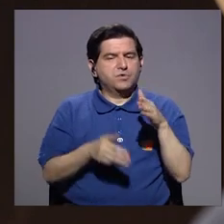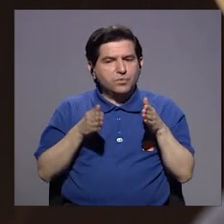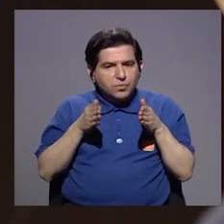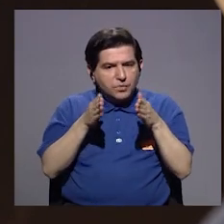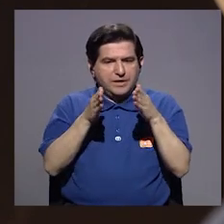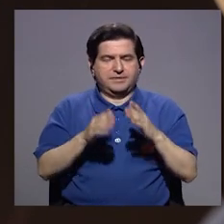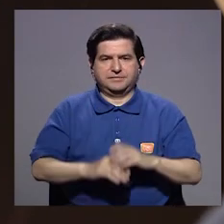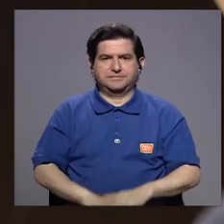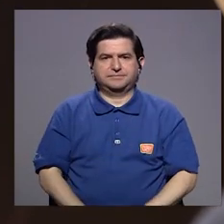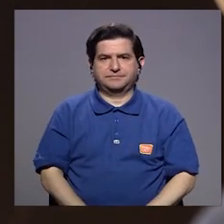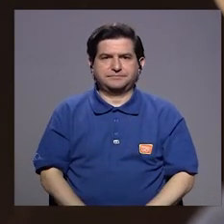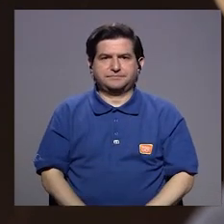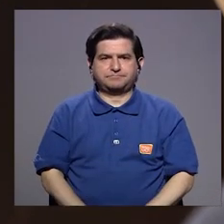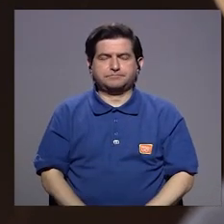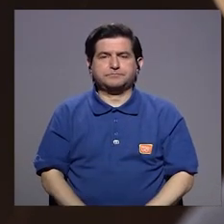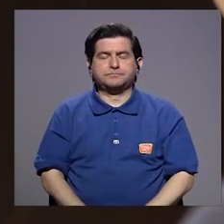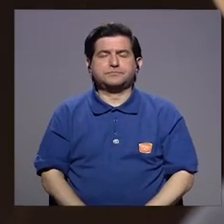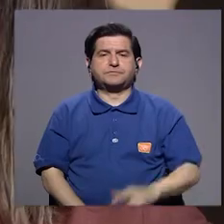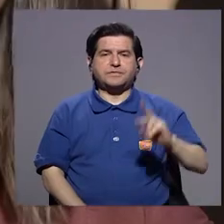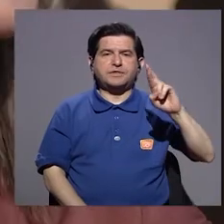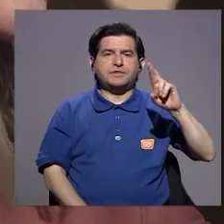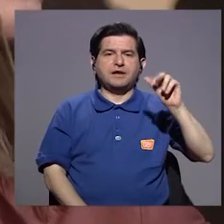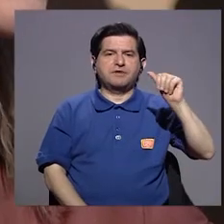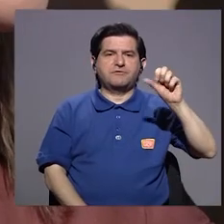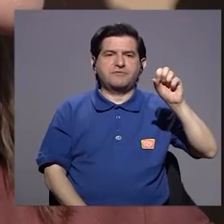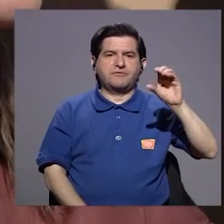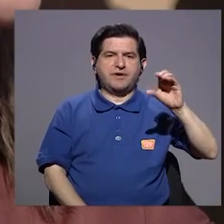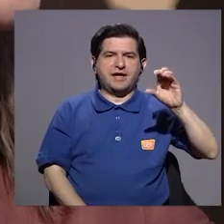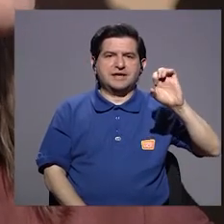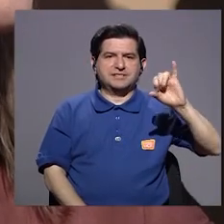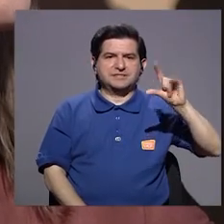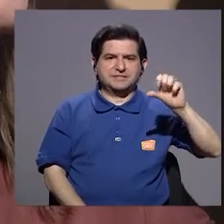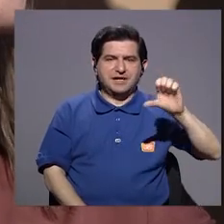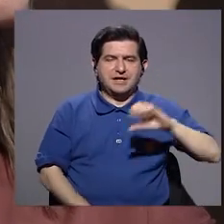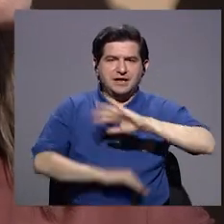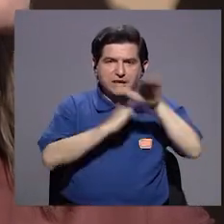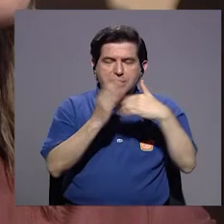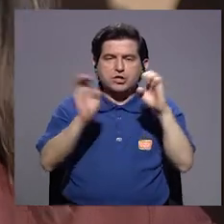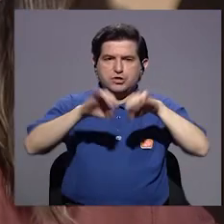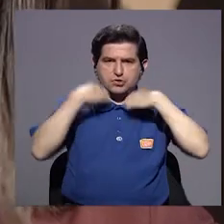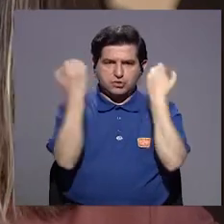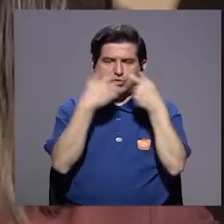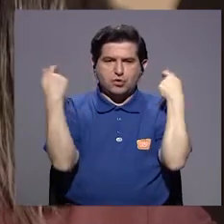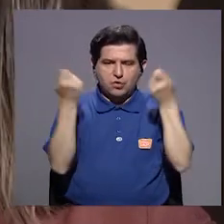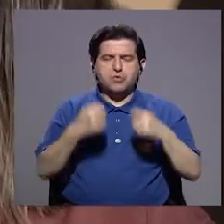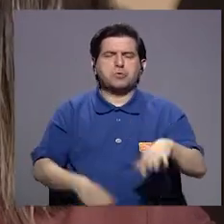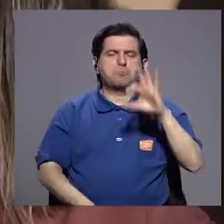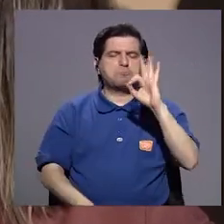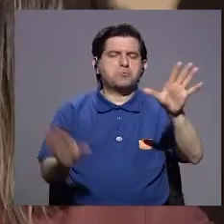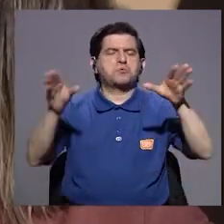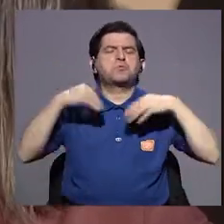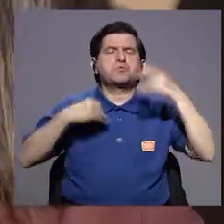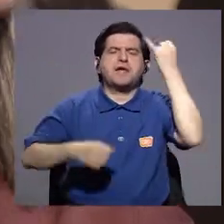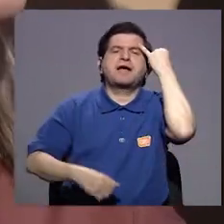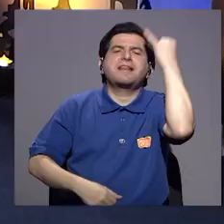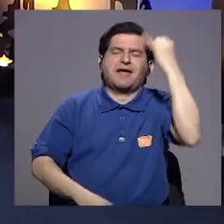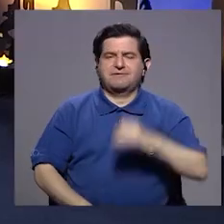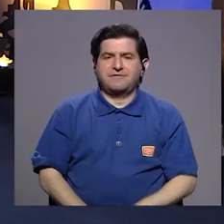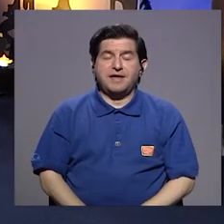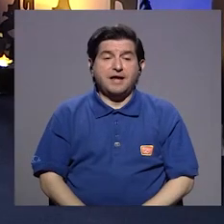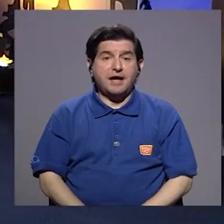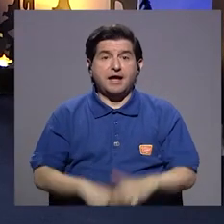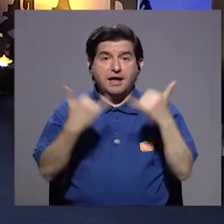Y creo que con Raciel y con todo el equipo creativo del festival siempre fue muy bien recibida esta idea y la